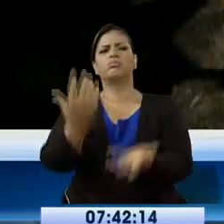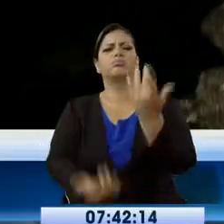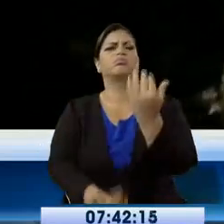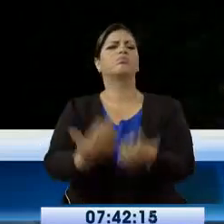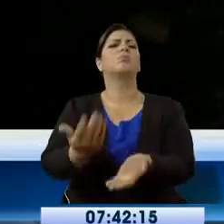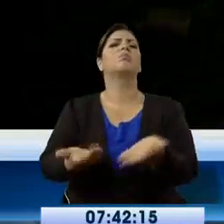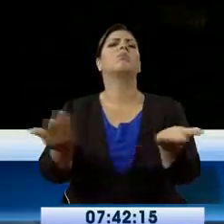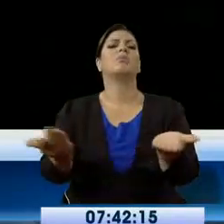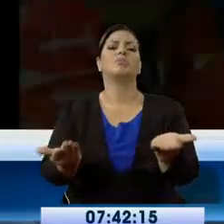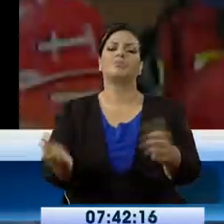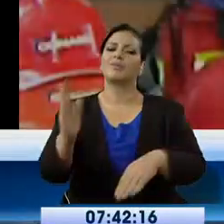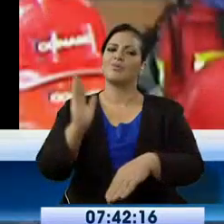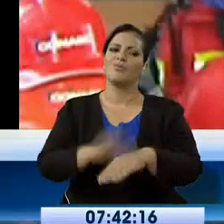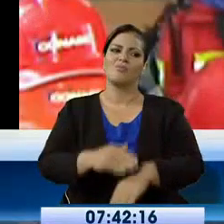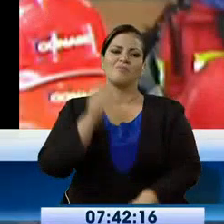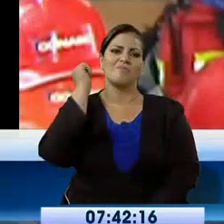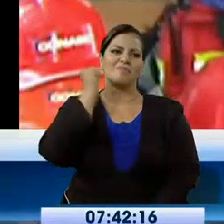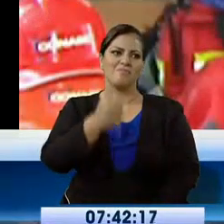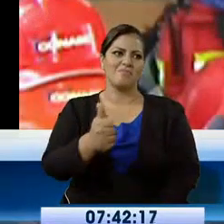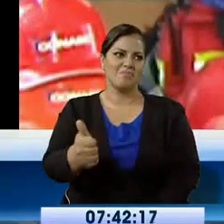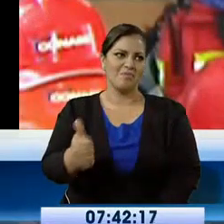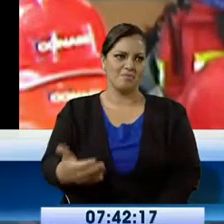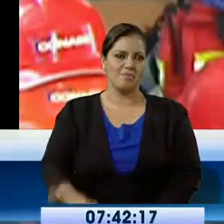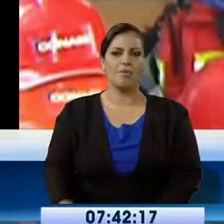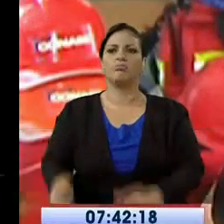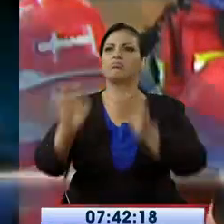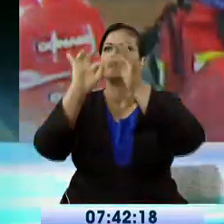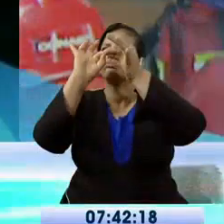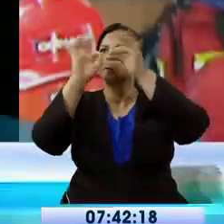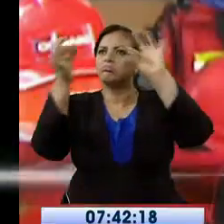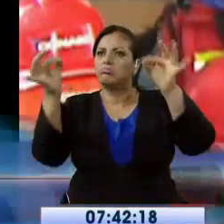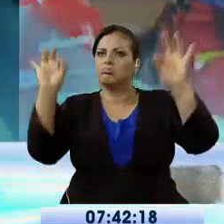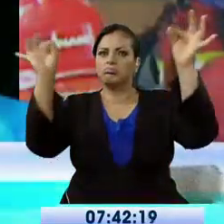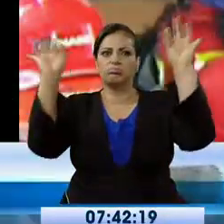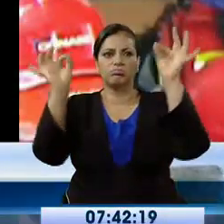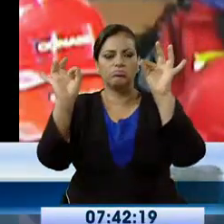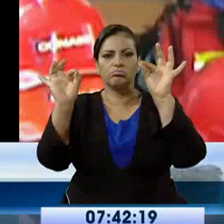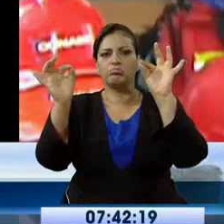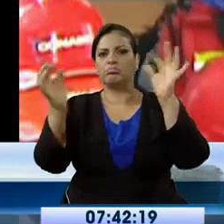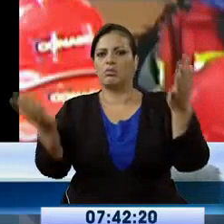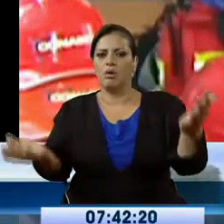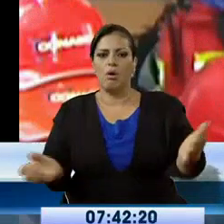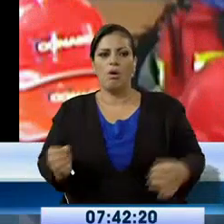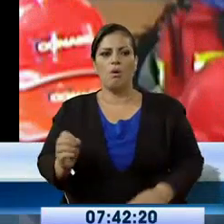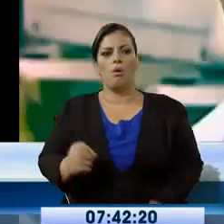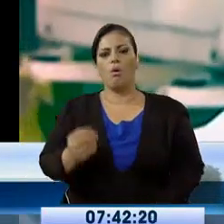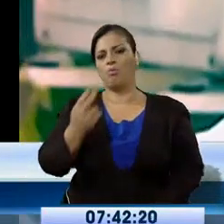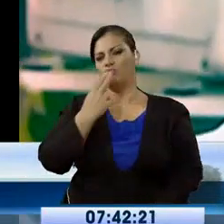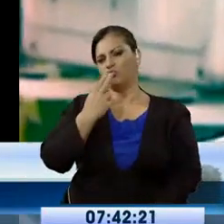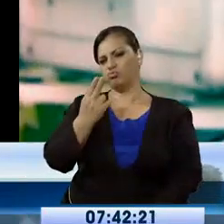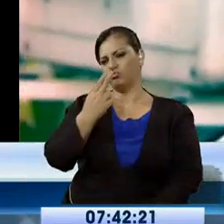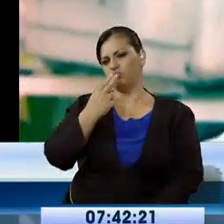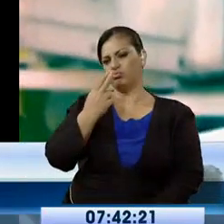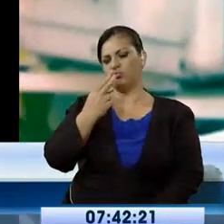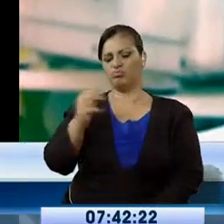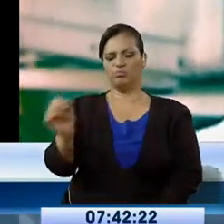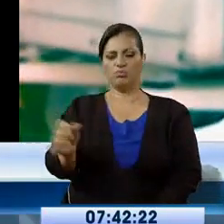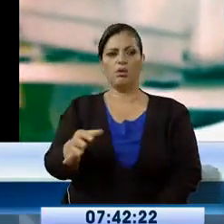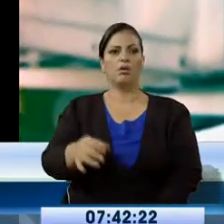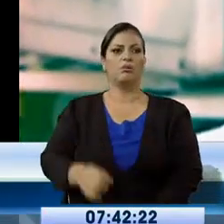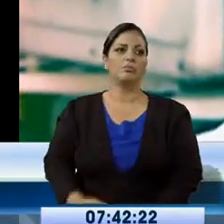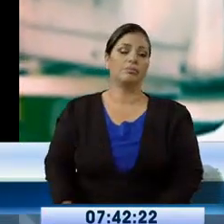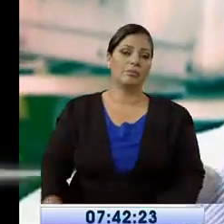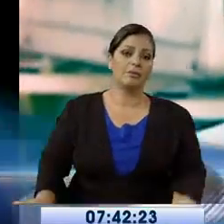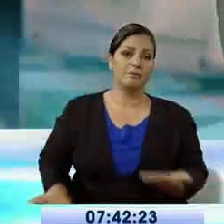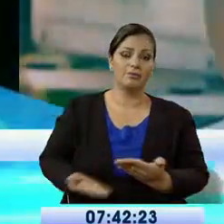la razón humana, el mal manejo humano, el dejar una olla, el manipulación por niños, a veces gente fumando, etc. Óscar Farías es